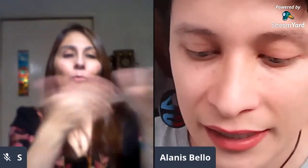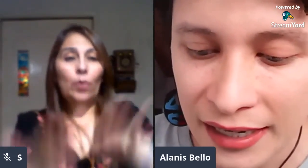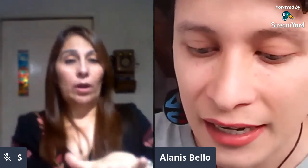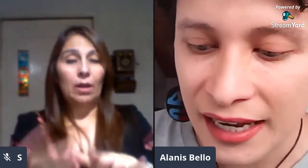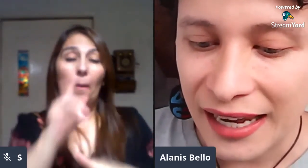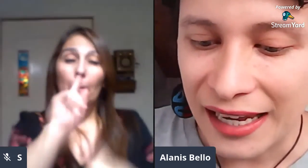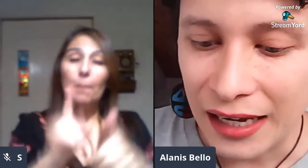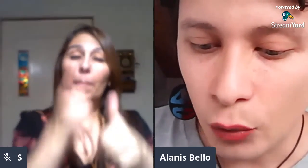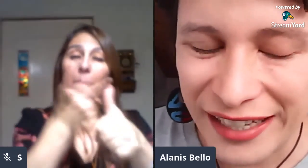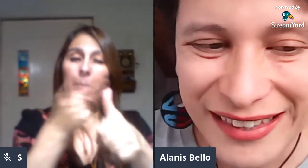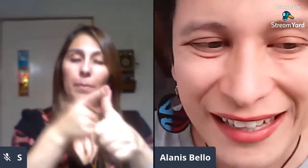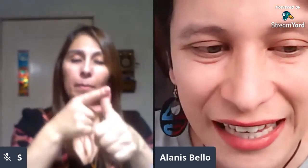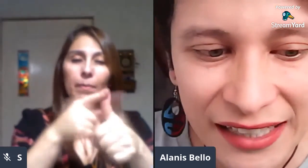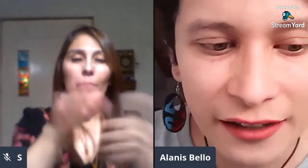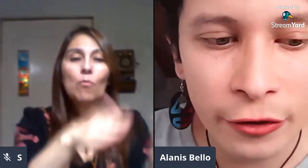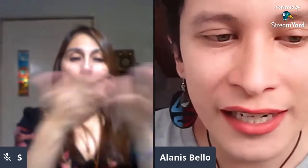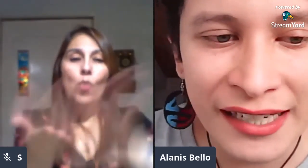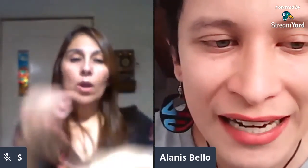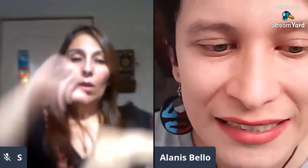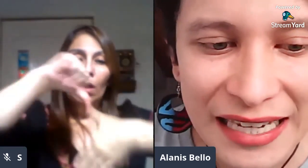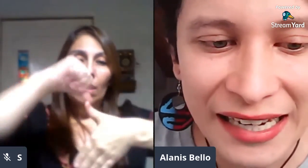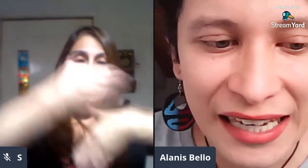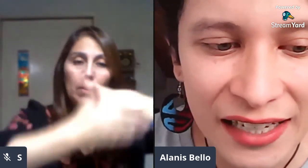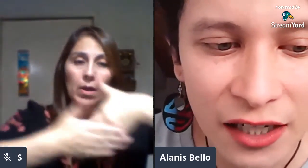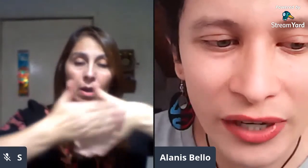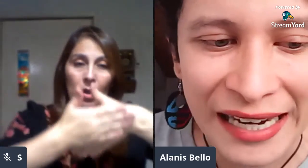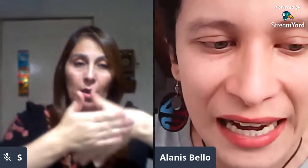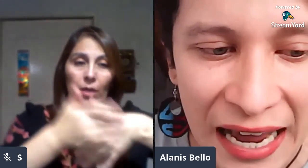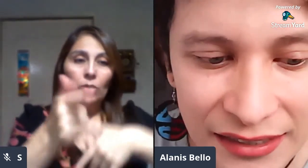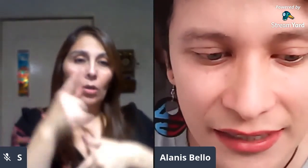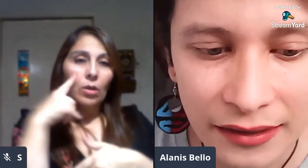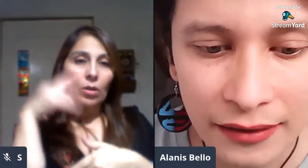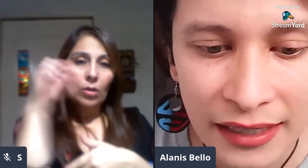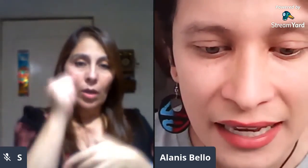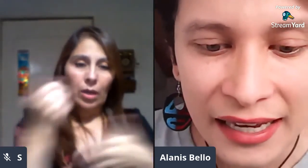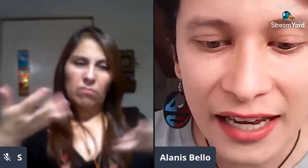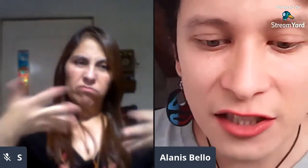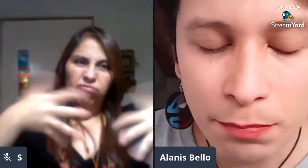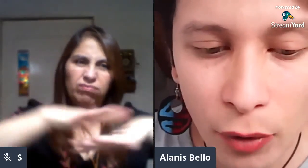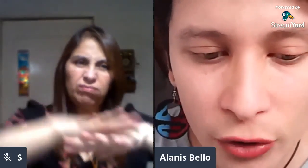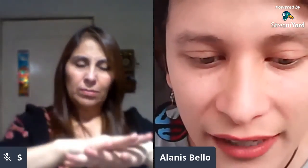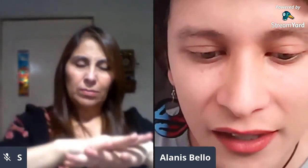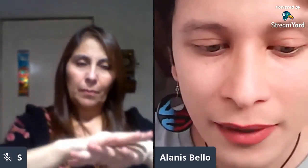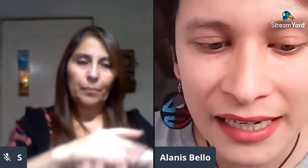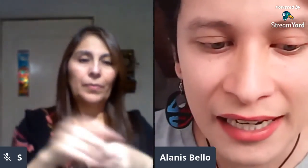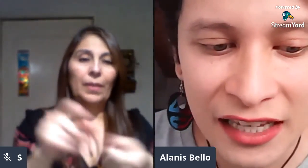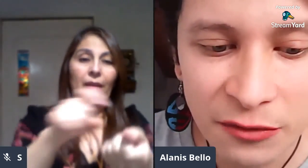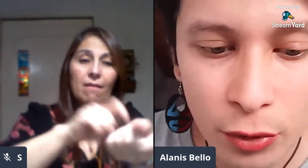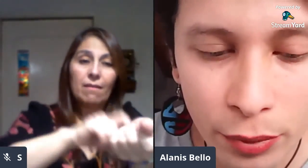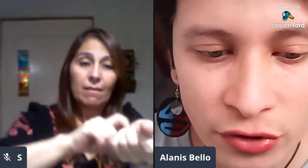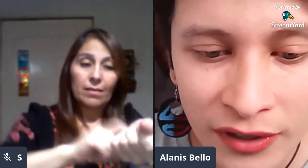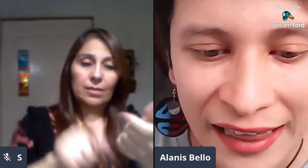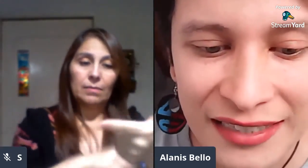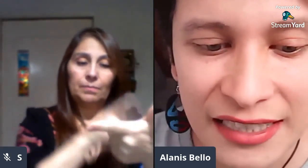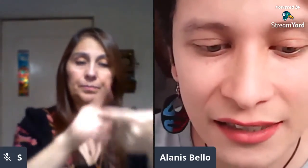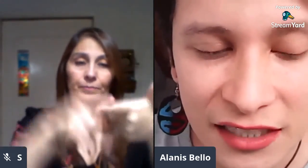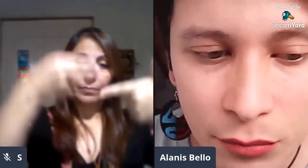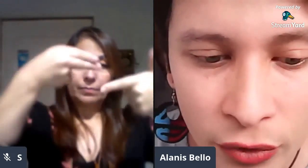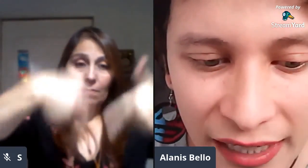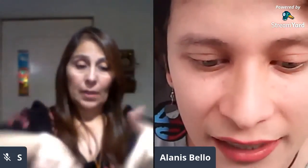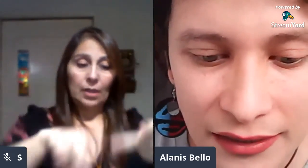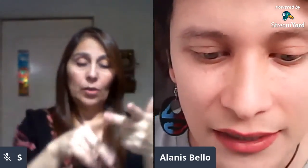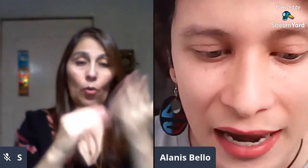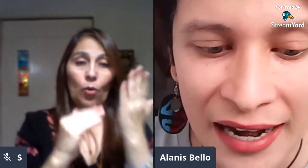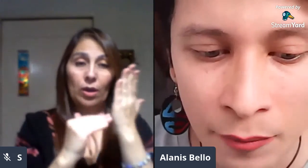hay un entretejido de raza, género y clase que expone de manera desproporcionada a